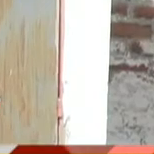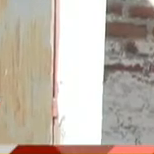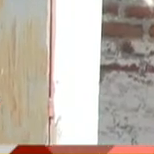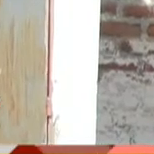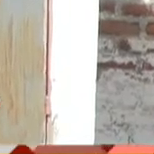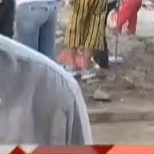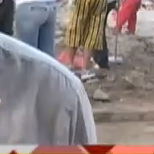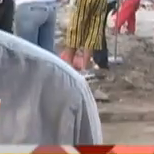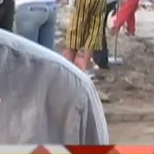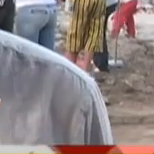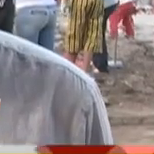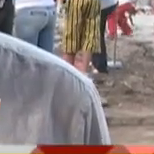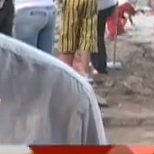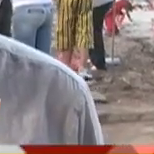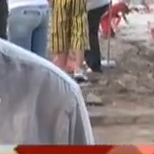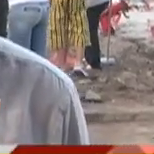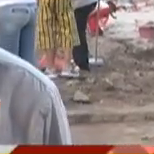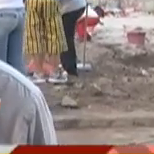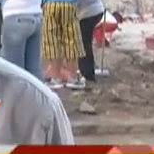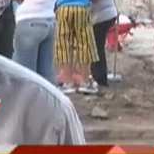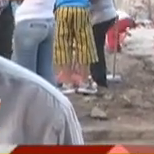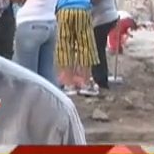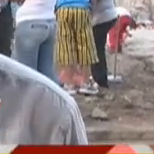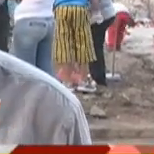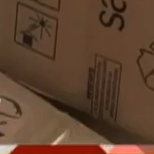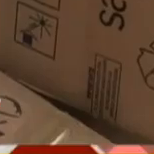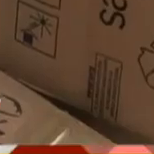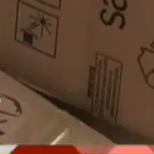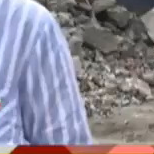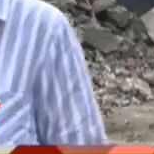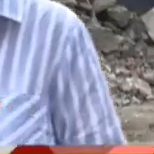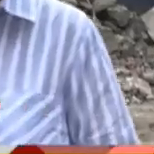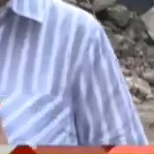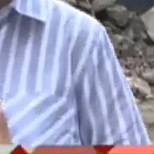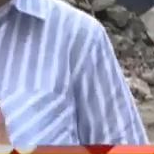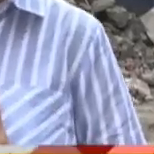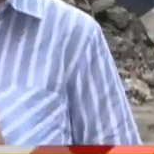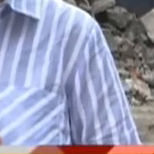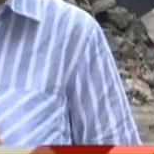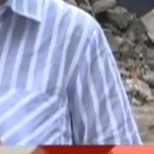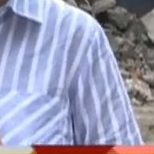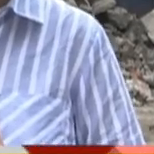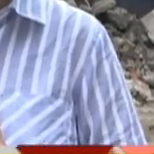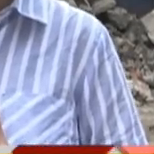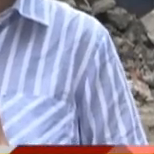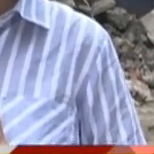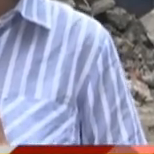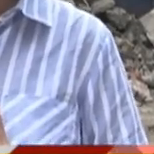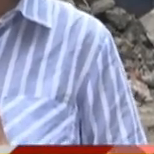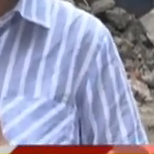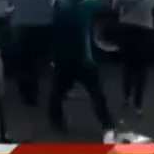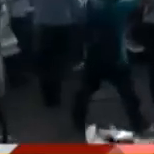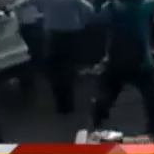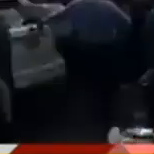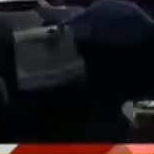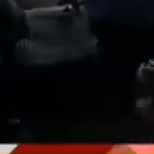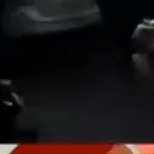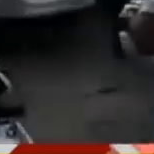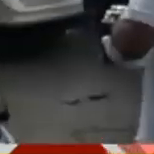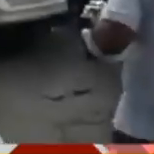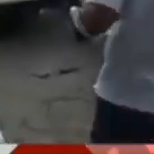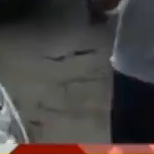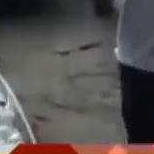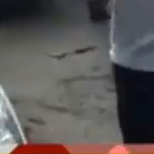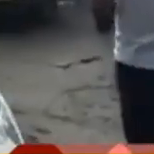los sismos con fines políticos. Las denuncias fueron presentadas contra el gobierno de Morelos, contra una diputada